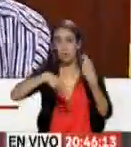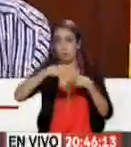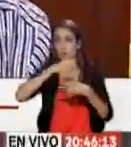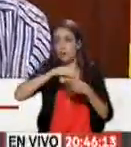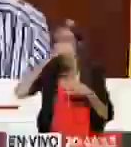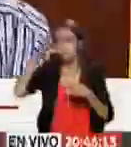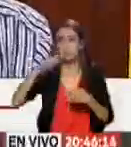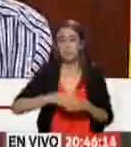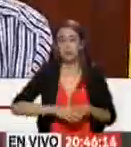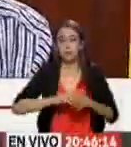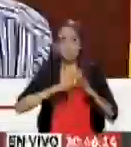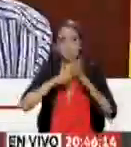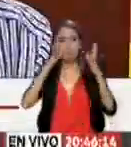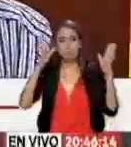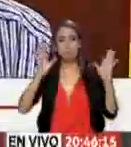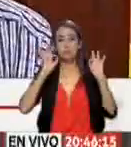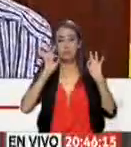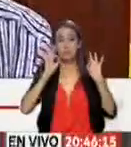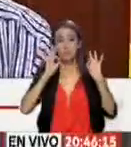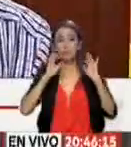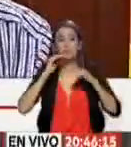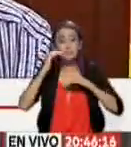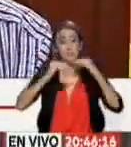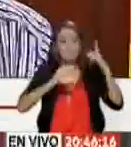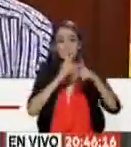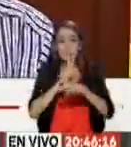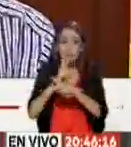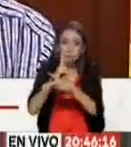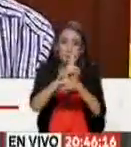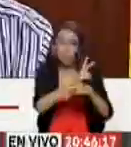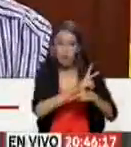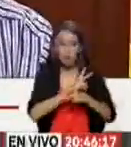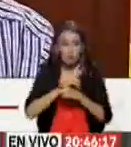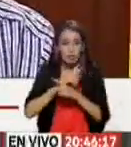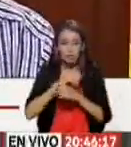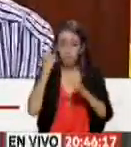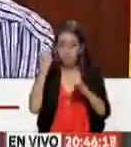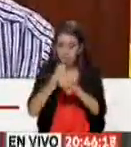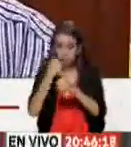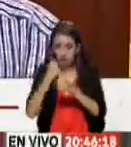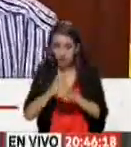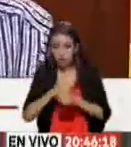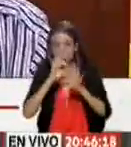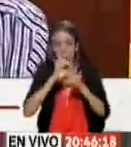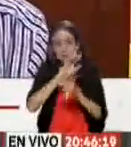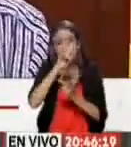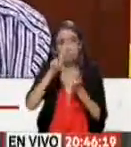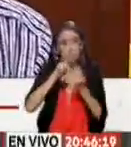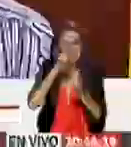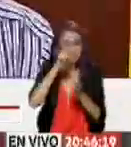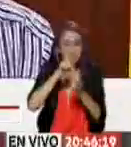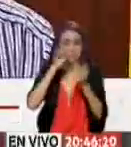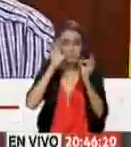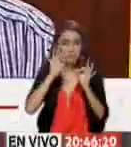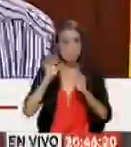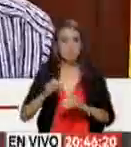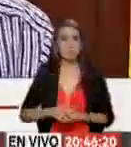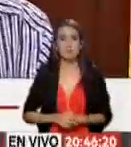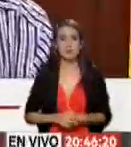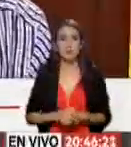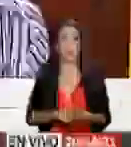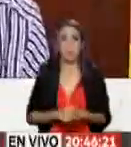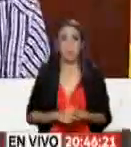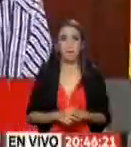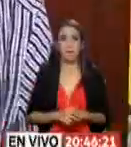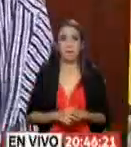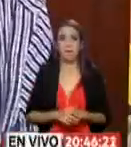cosecha muy bien hecha, una cadena de frío, los trabajos, cómo manejar las plantas y todo más.